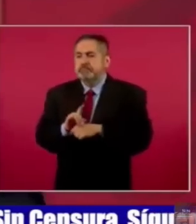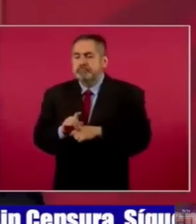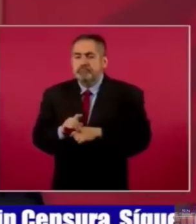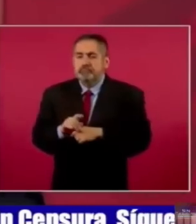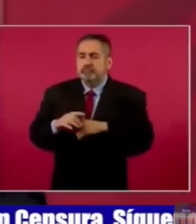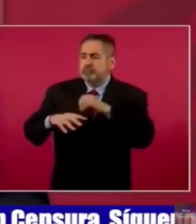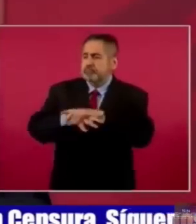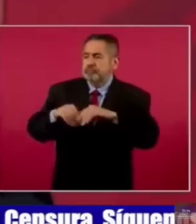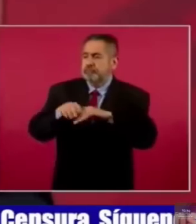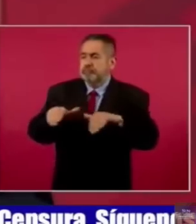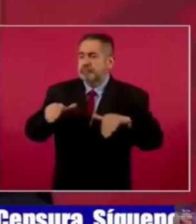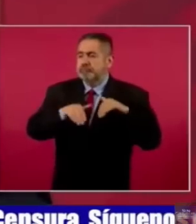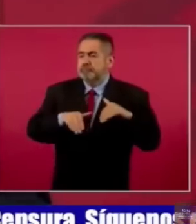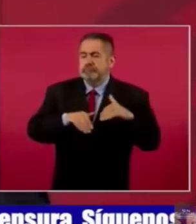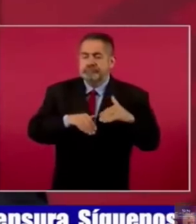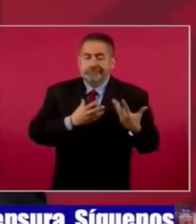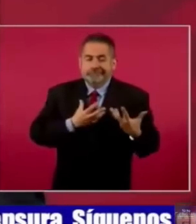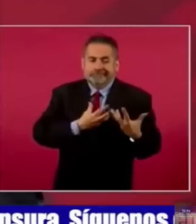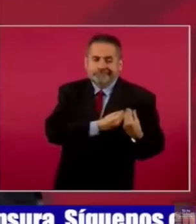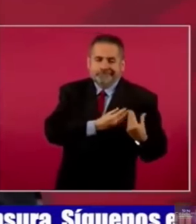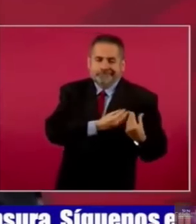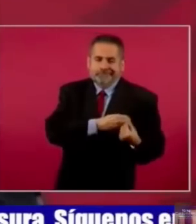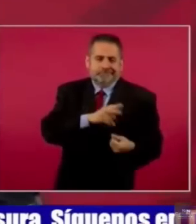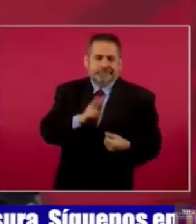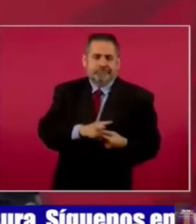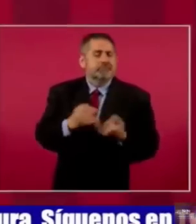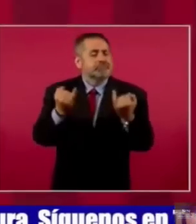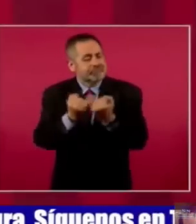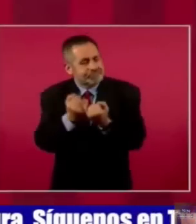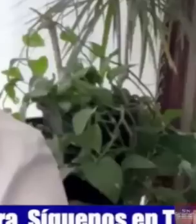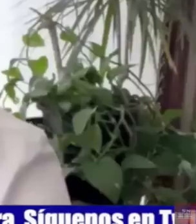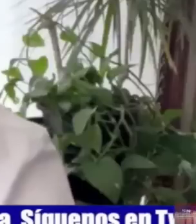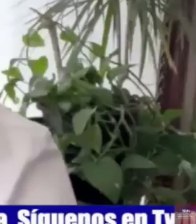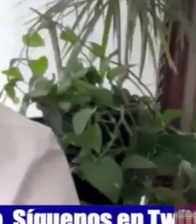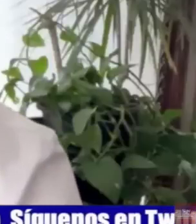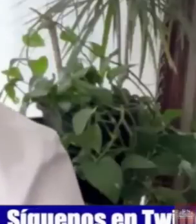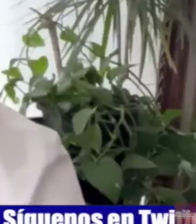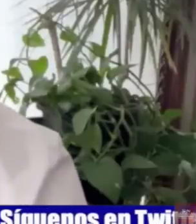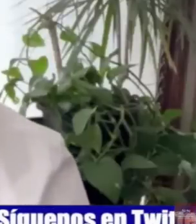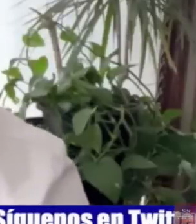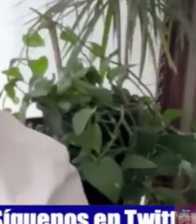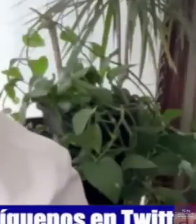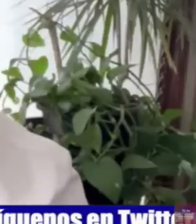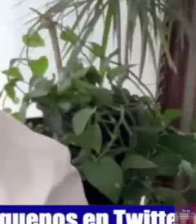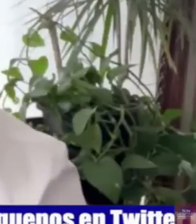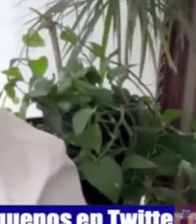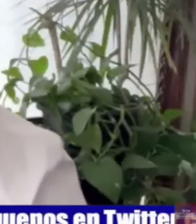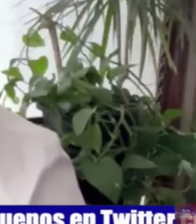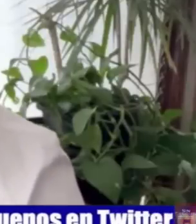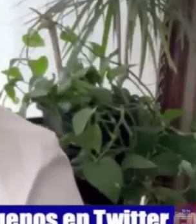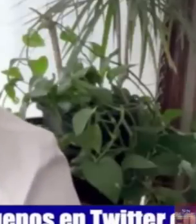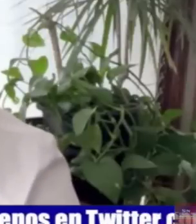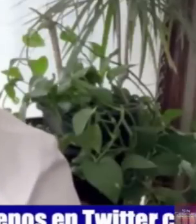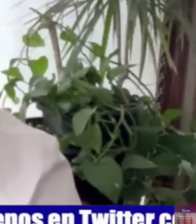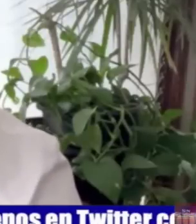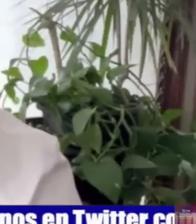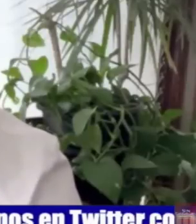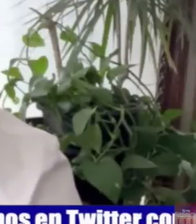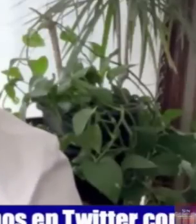que Carmen Aristegui. ¡Auch! ¡Auch! ¡Auch!